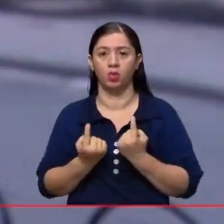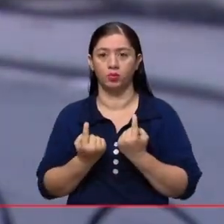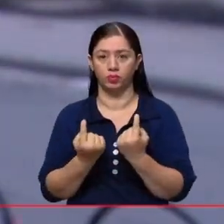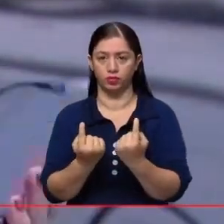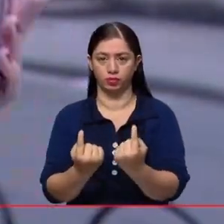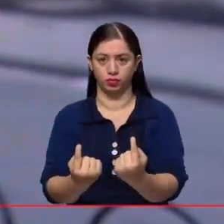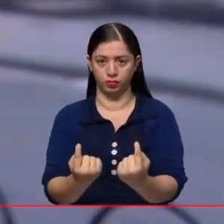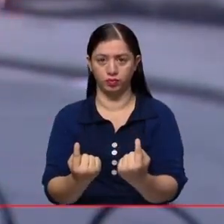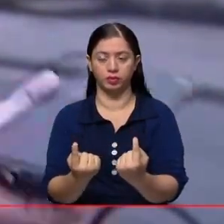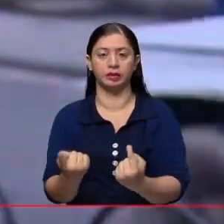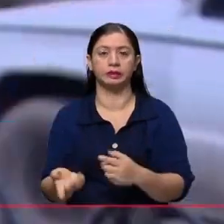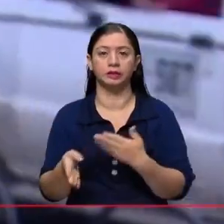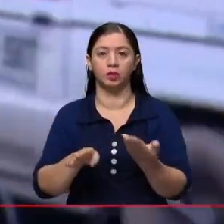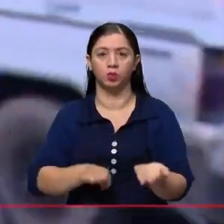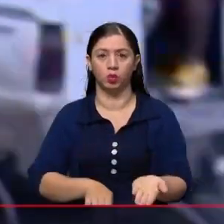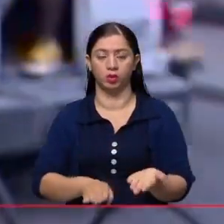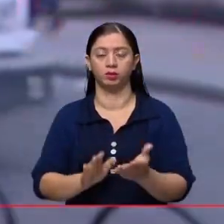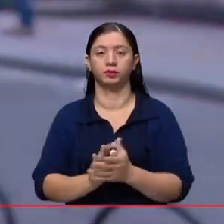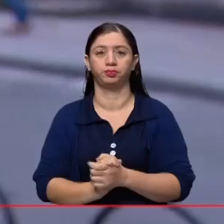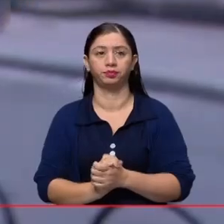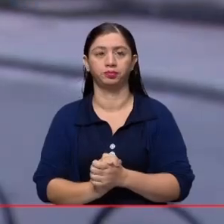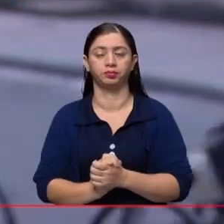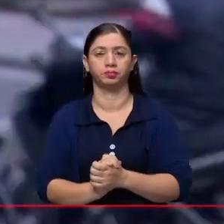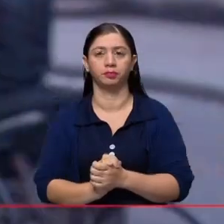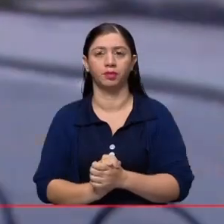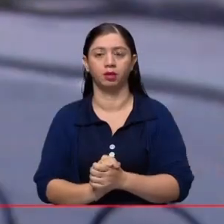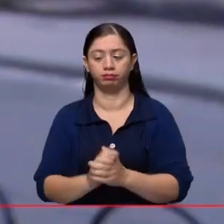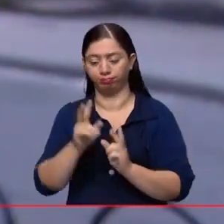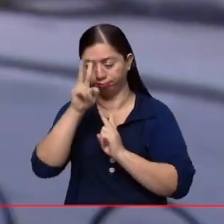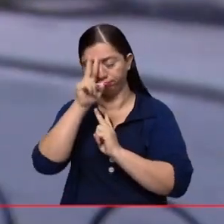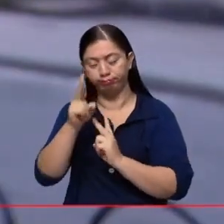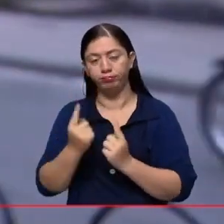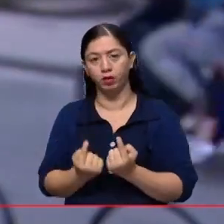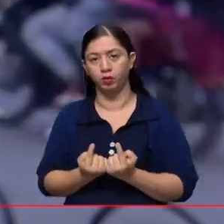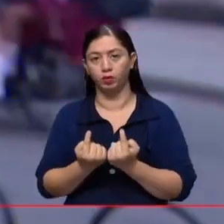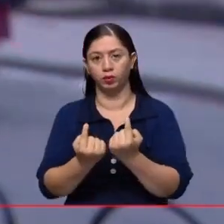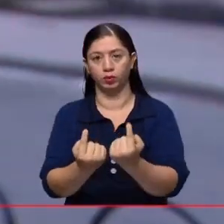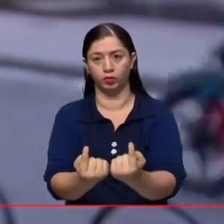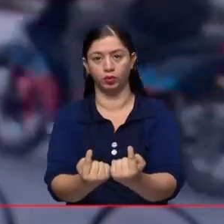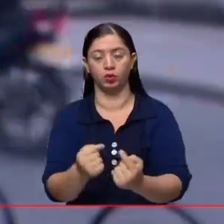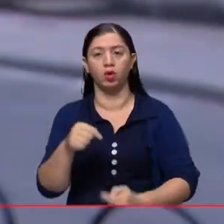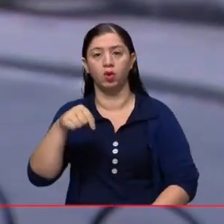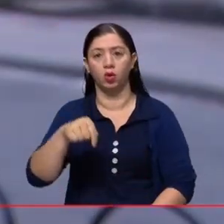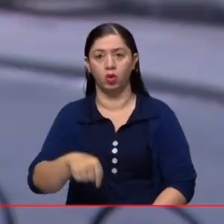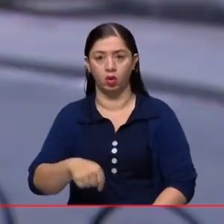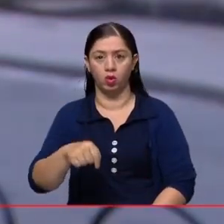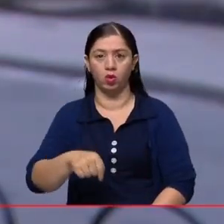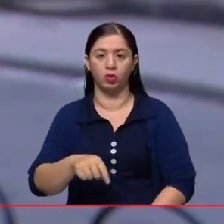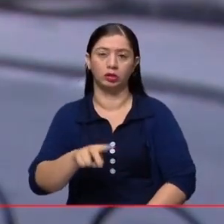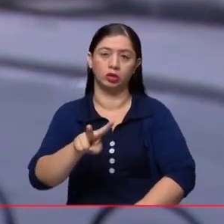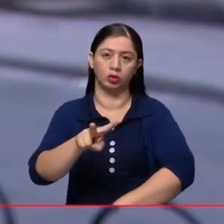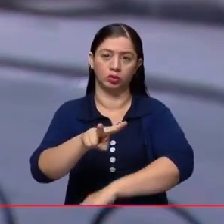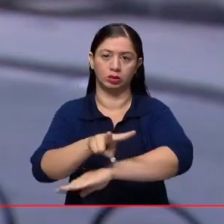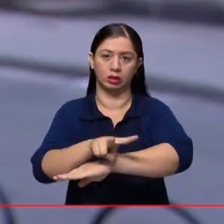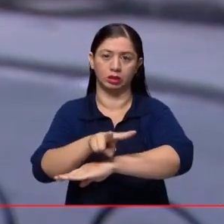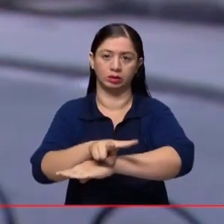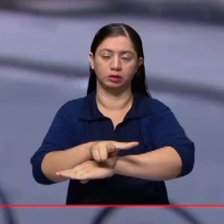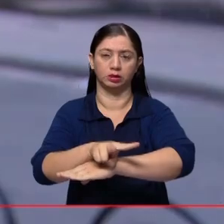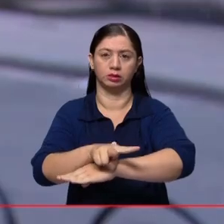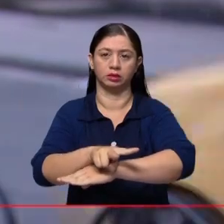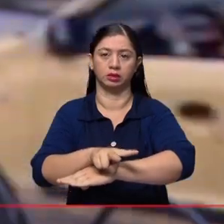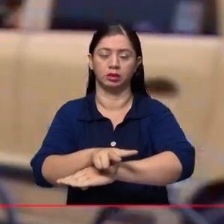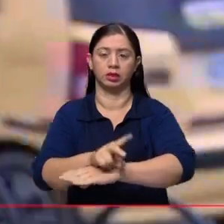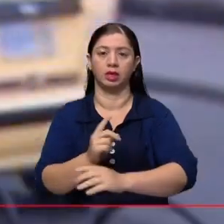sus restos mortales. Para las honras fúnebres que se cumplen hoy hacia las 2 de la tarde en